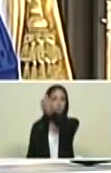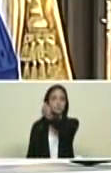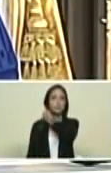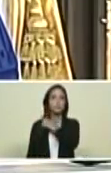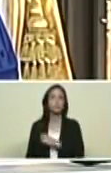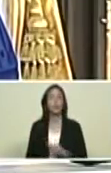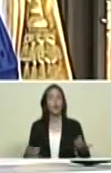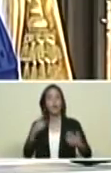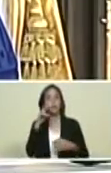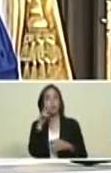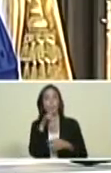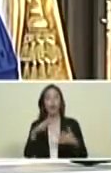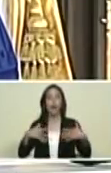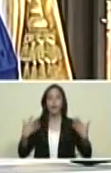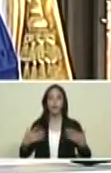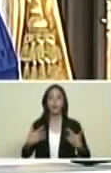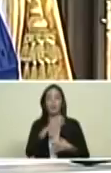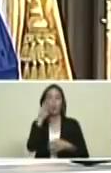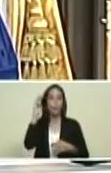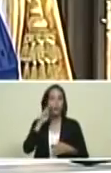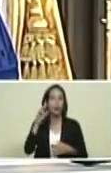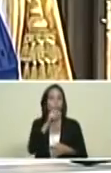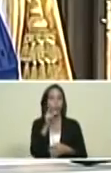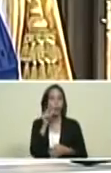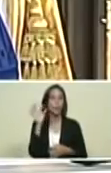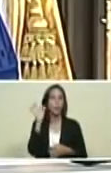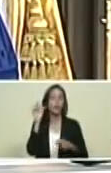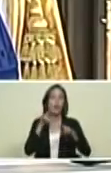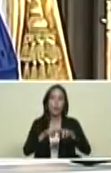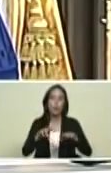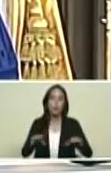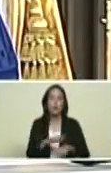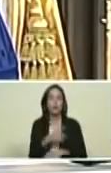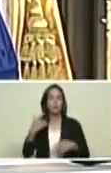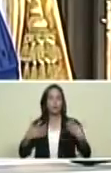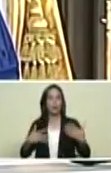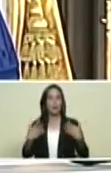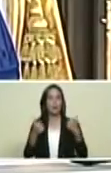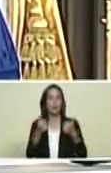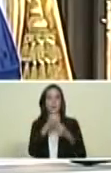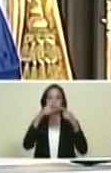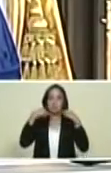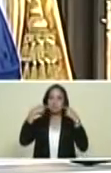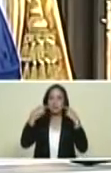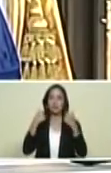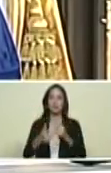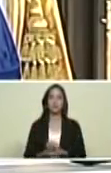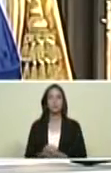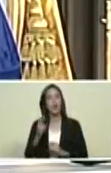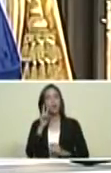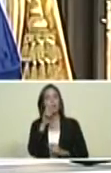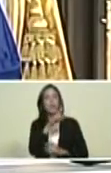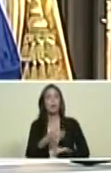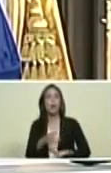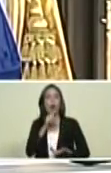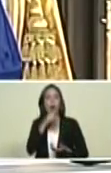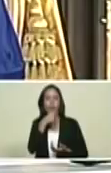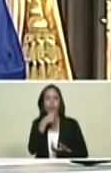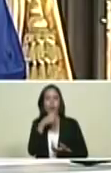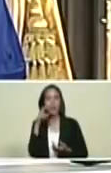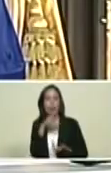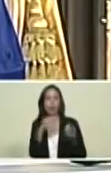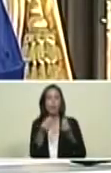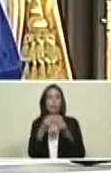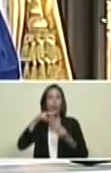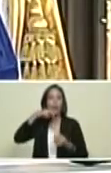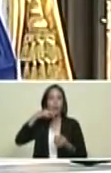las maestras, de los maestros, niños, niñas. Estaba una abuela con su nieto, orgullosa, se le veía